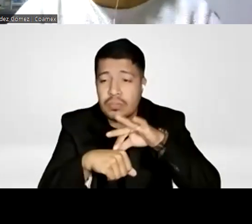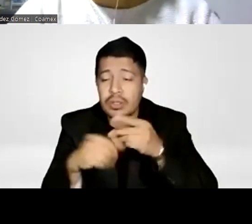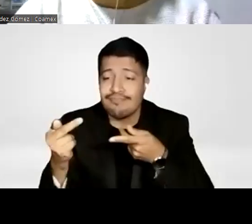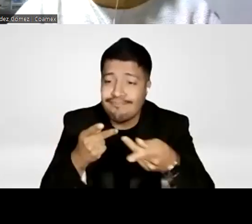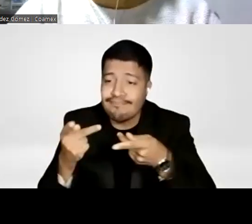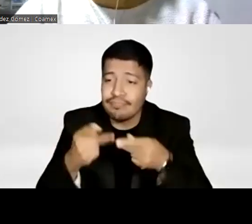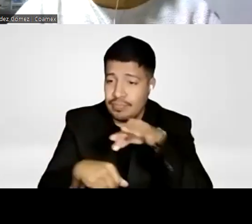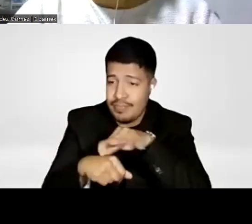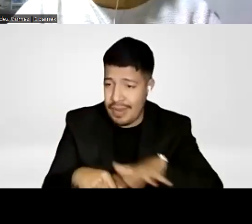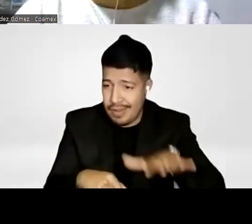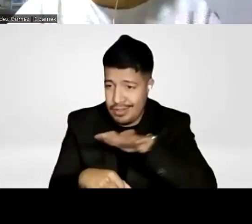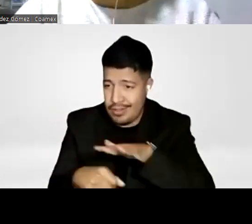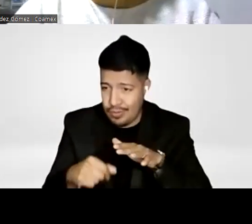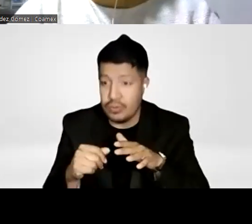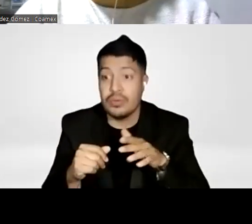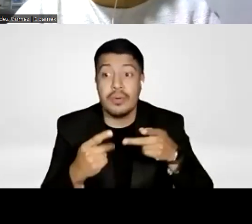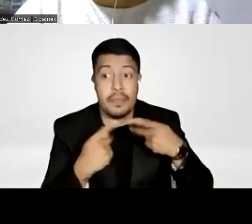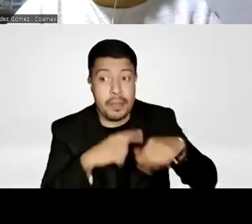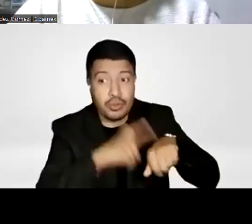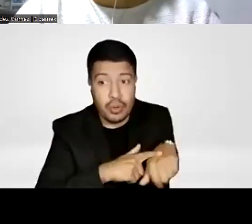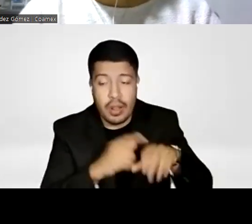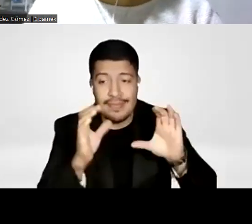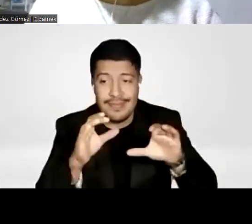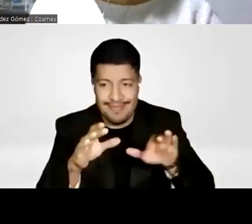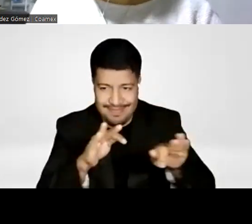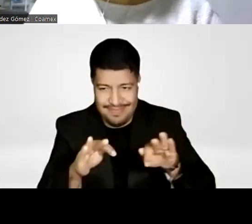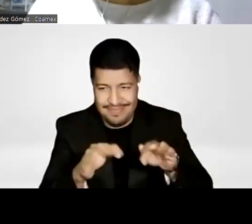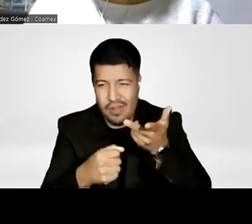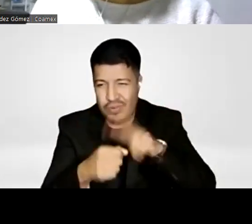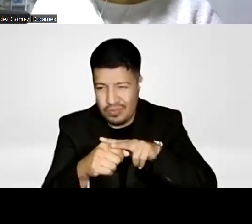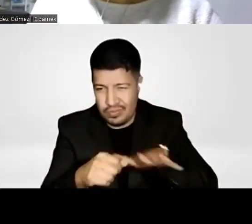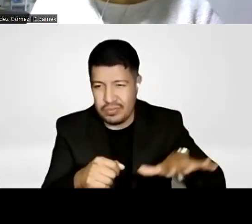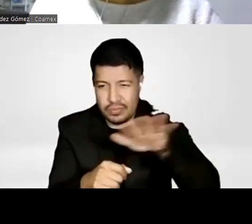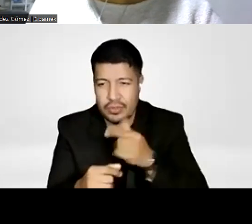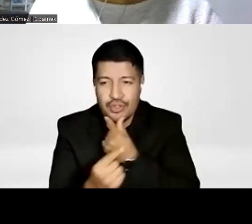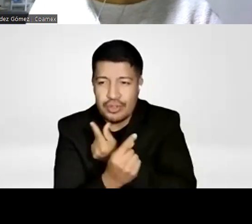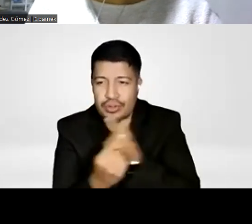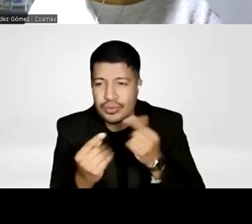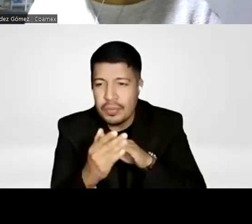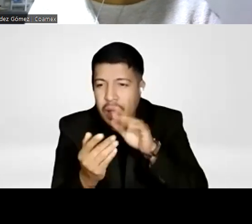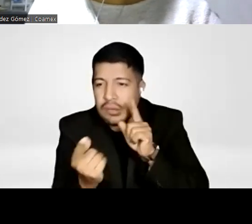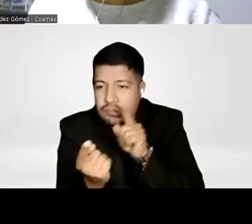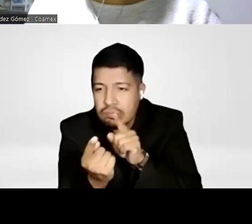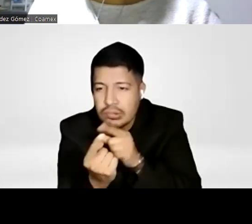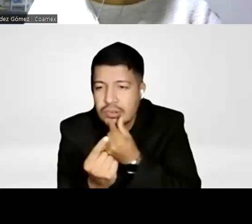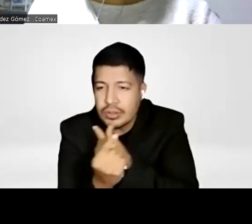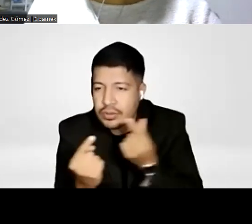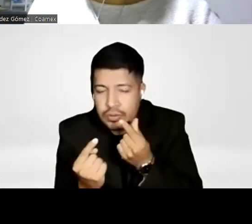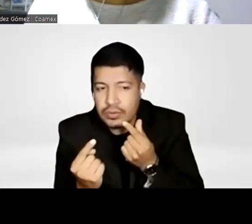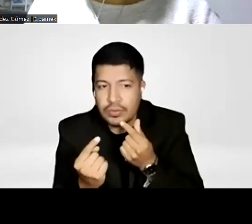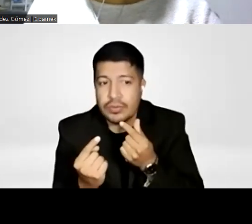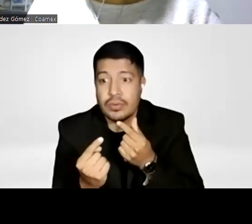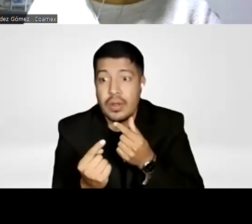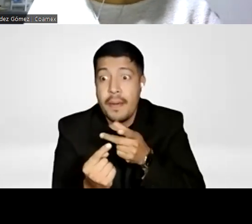todo el personal de salud que puede estar en primer contacto con los niños. Desgraciadamente, no es la obligación